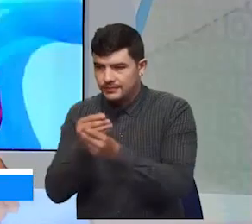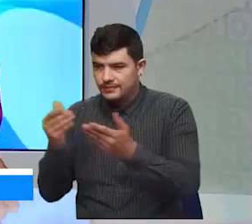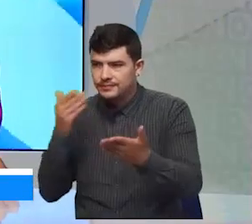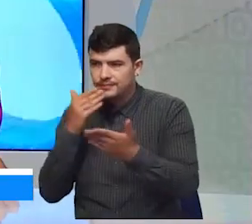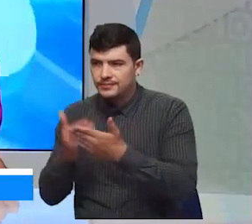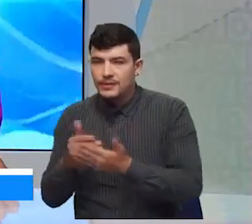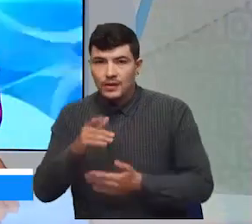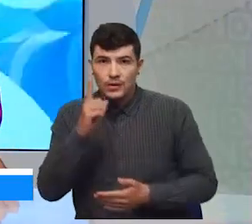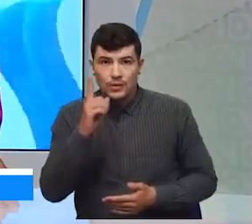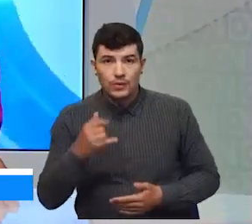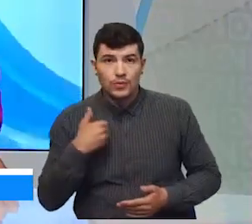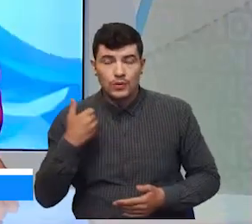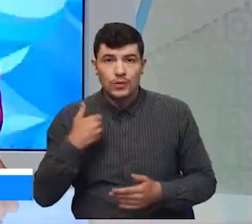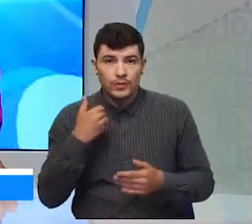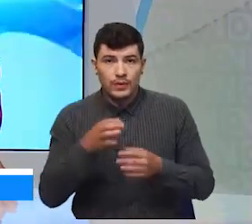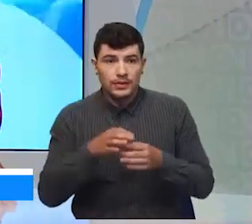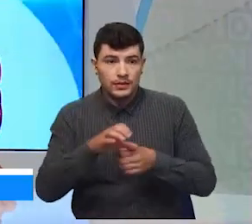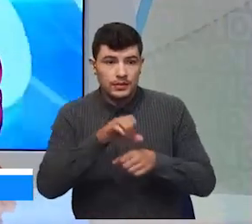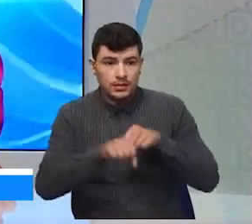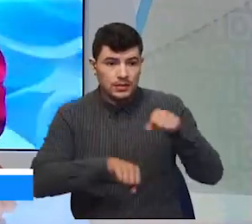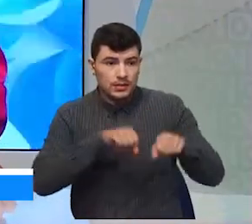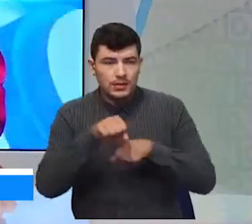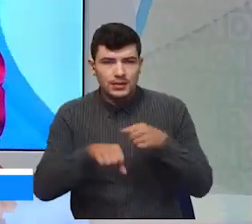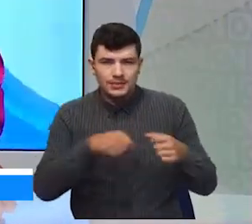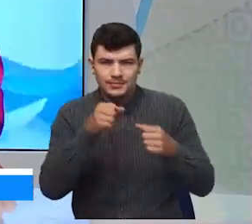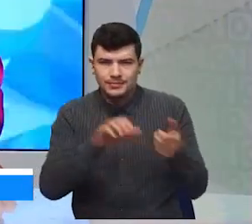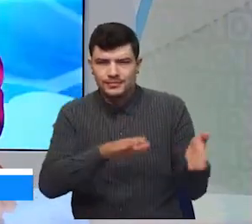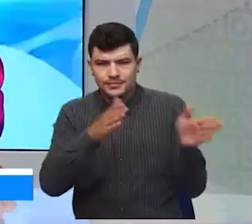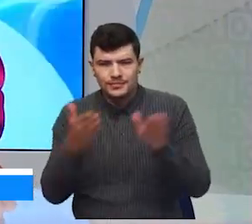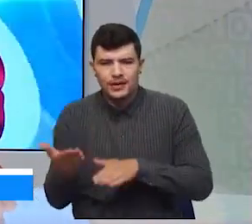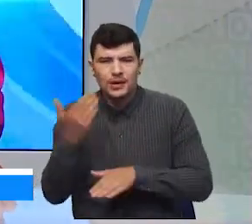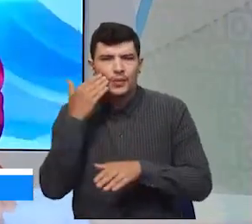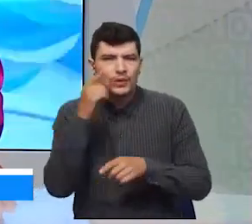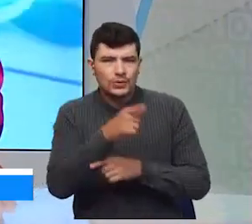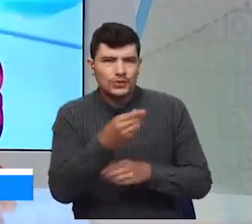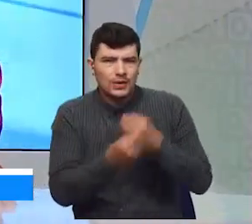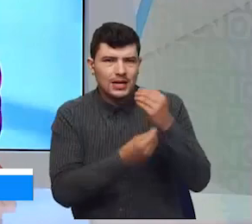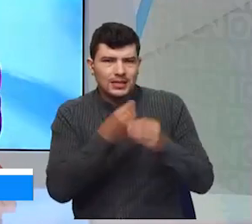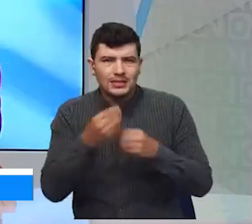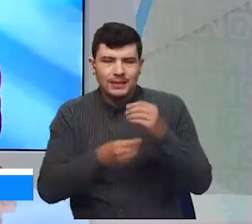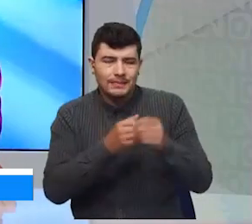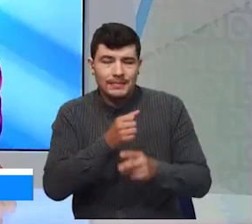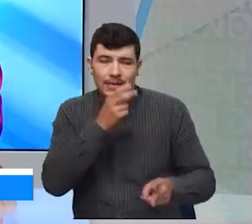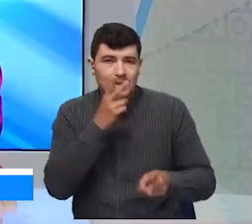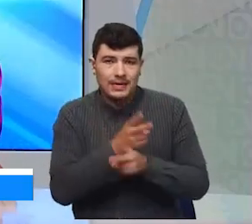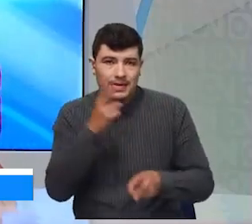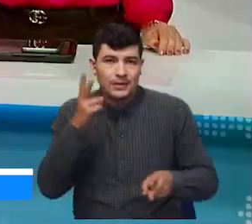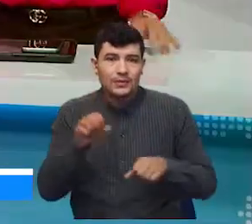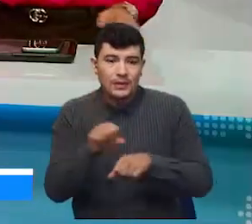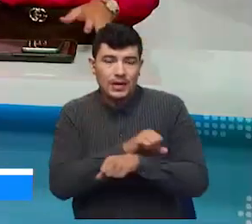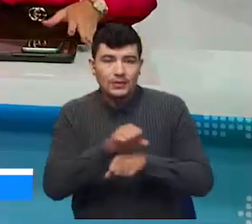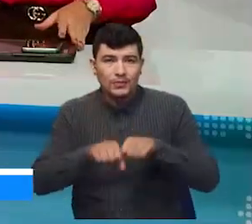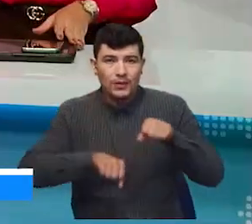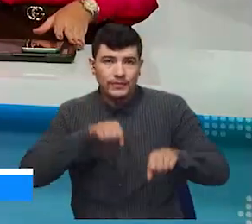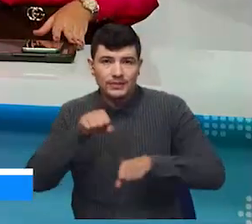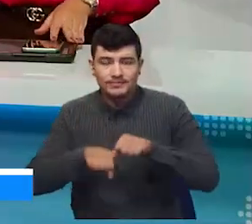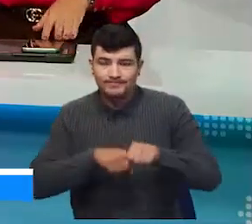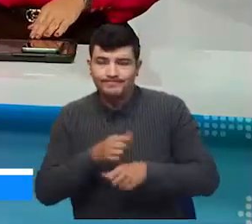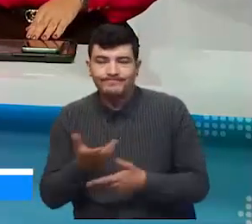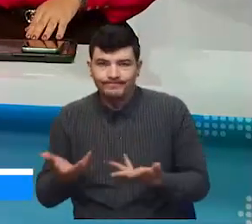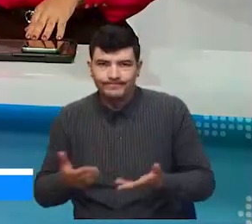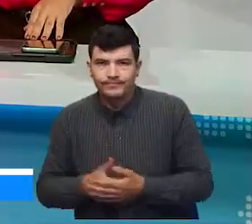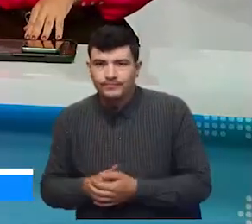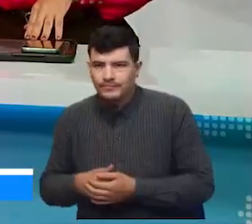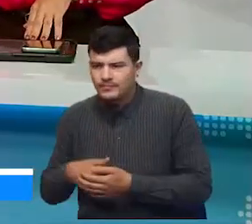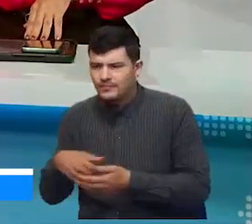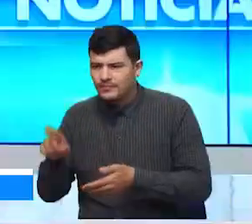y un joven ciclista en el municipio de pamplona perdió la vida al hacer una maniobra peligrosa con vehículo en movimiento la familia del joven reclama